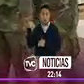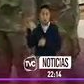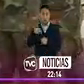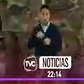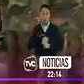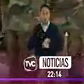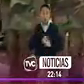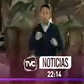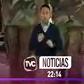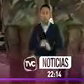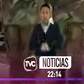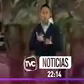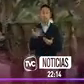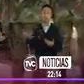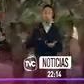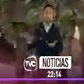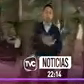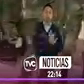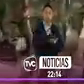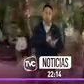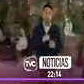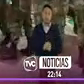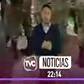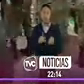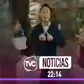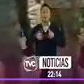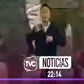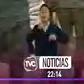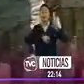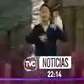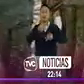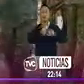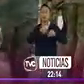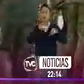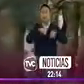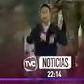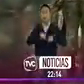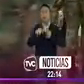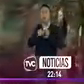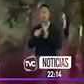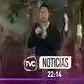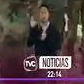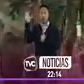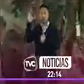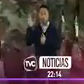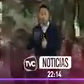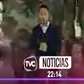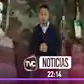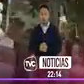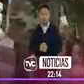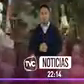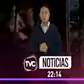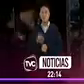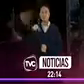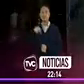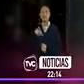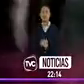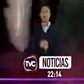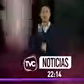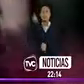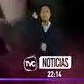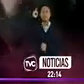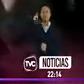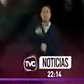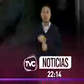Este material incautado tras la elaboración en los diferentes laboratorios que están al borde de la frontera en el lado colombiano, se obtiene como resultado miles de trampas que